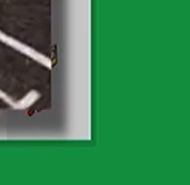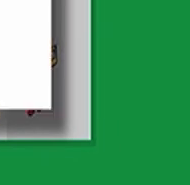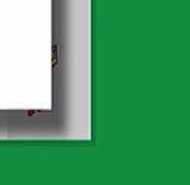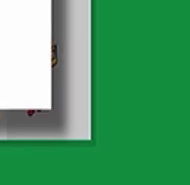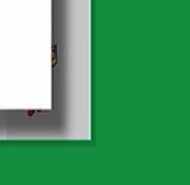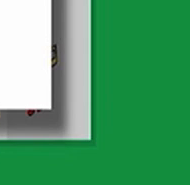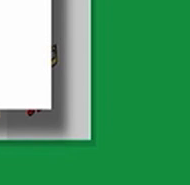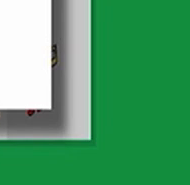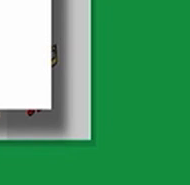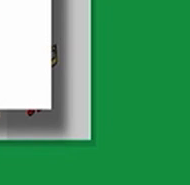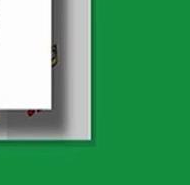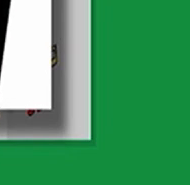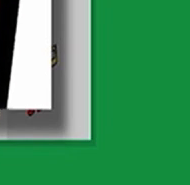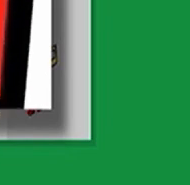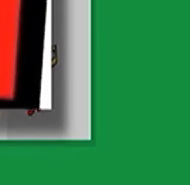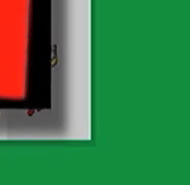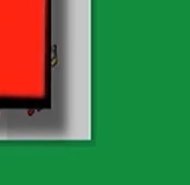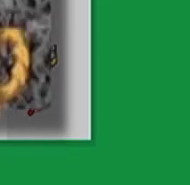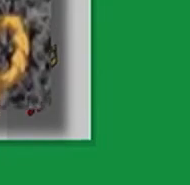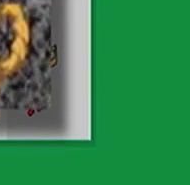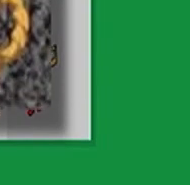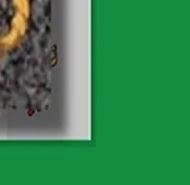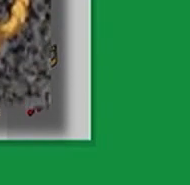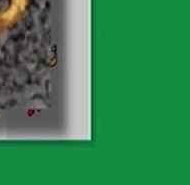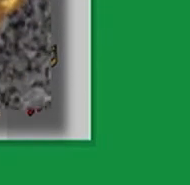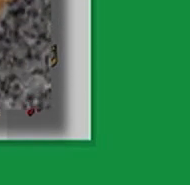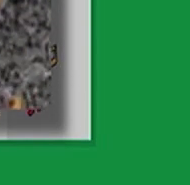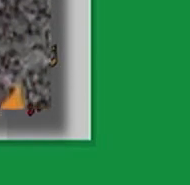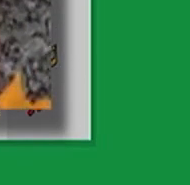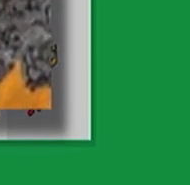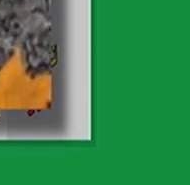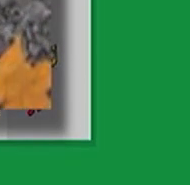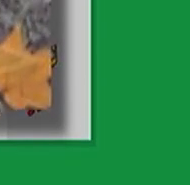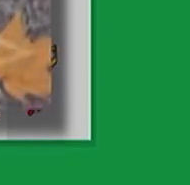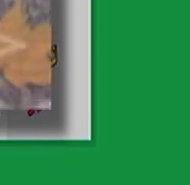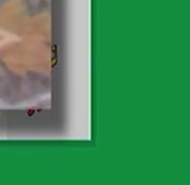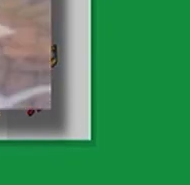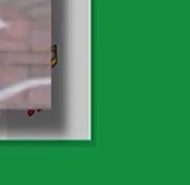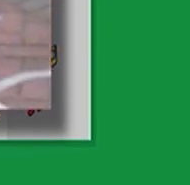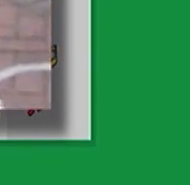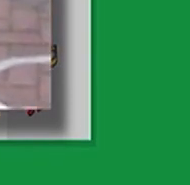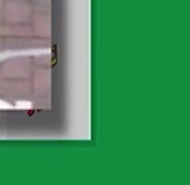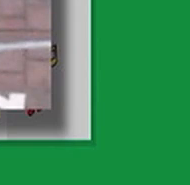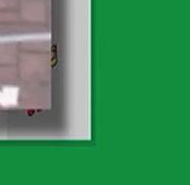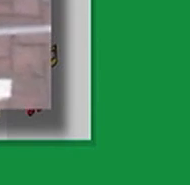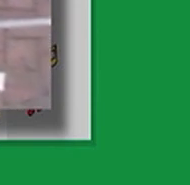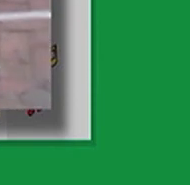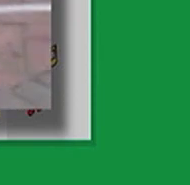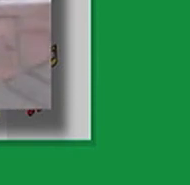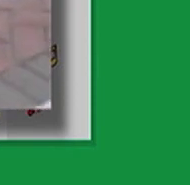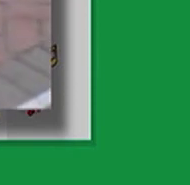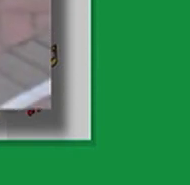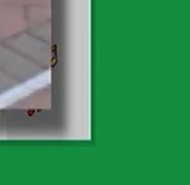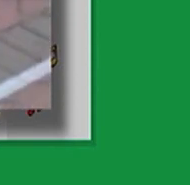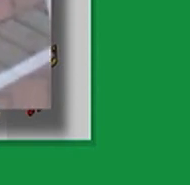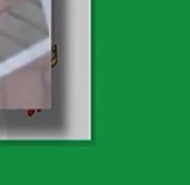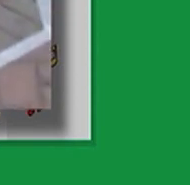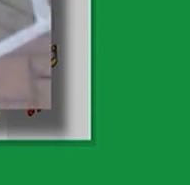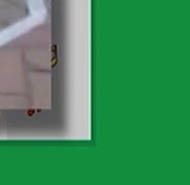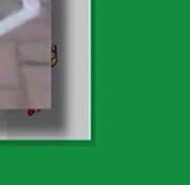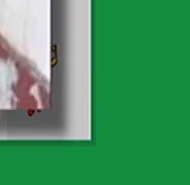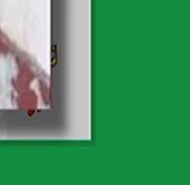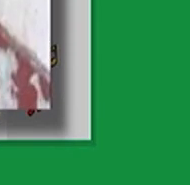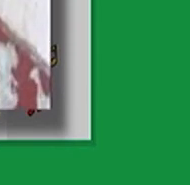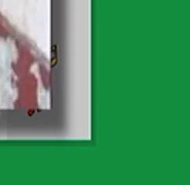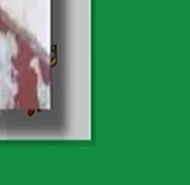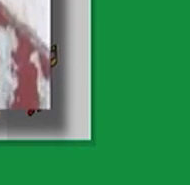varios países de Sudamérica le llaman avión. Y en Chile, luché. Hay varias figuras que se pueden hacer, pero